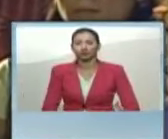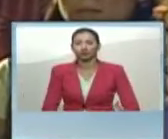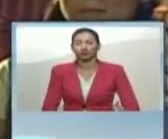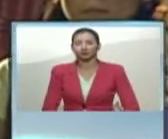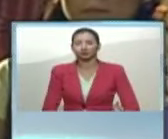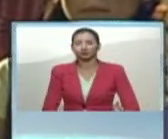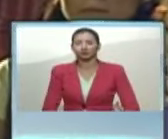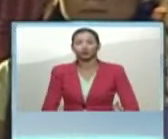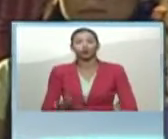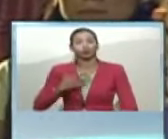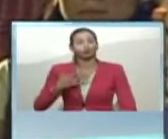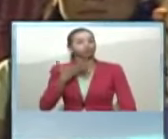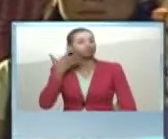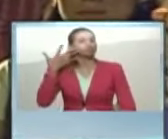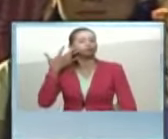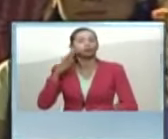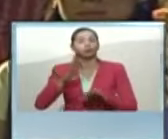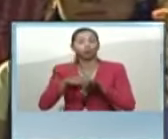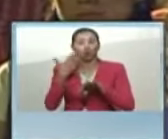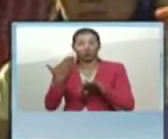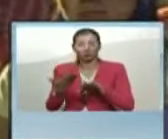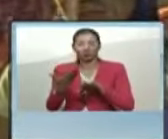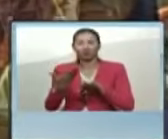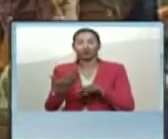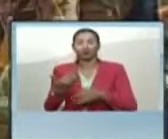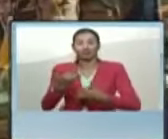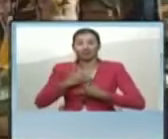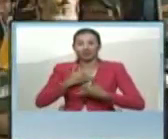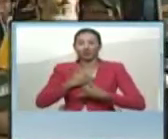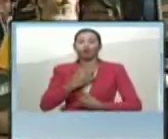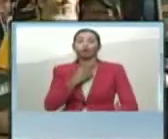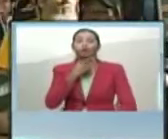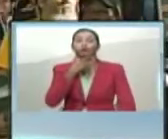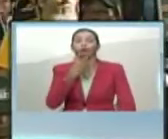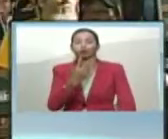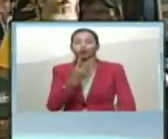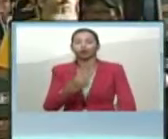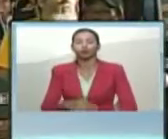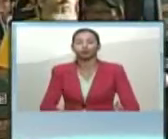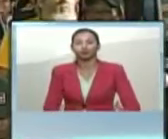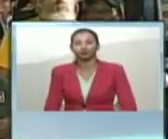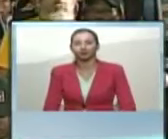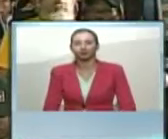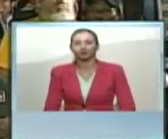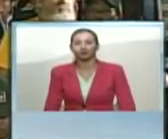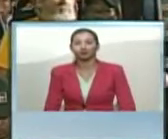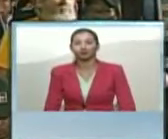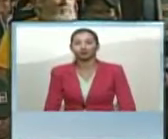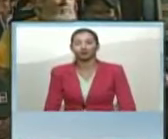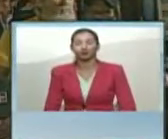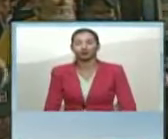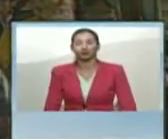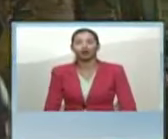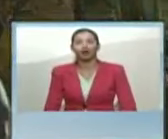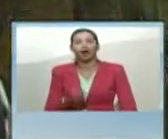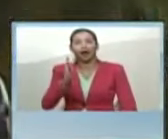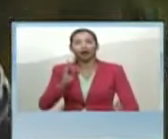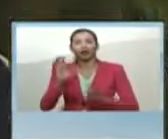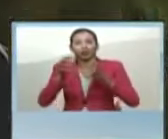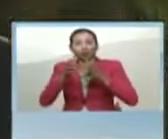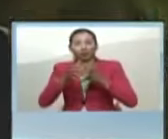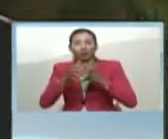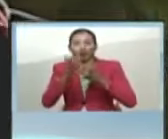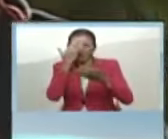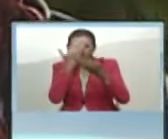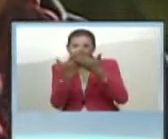bueno, nos sentimos orgullosos porque dentro de nuestra misma vocería del Consejo Presidencial están compañeros que son del Frente Nacional y que han